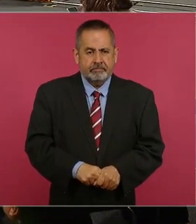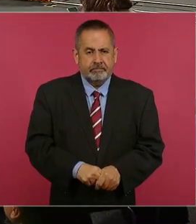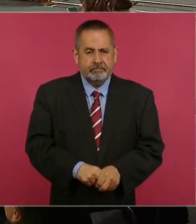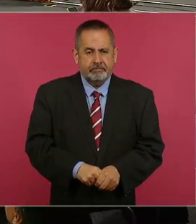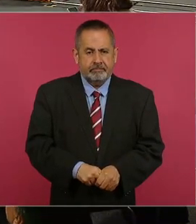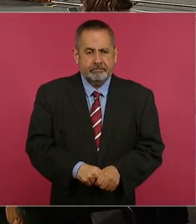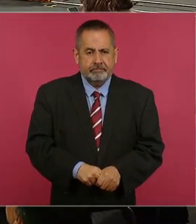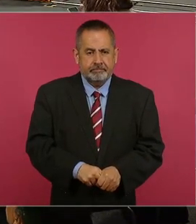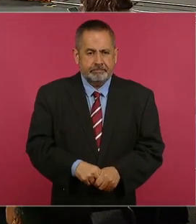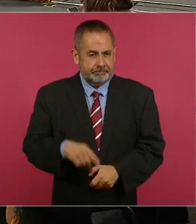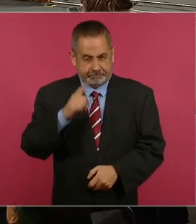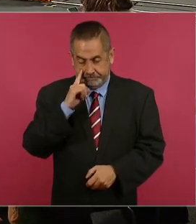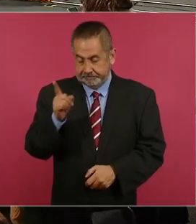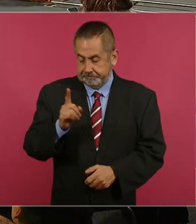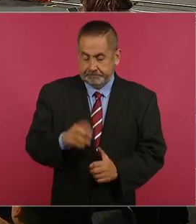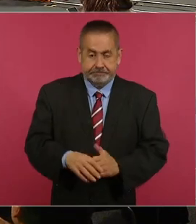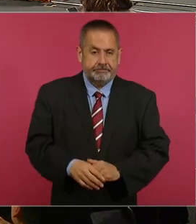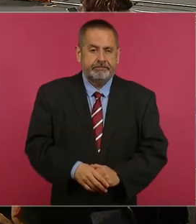Ahí está, mire.